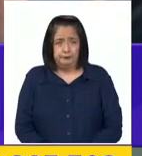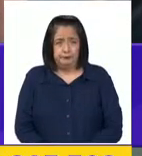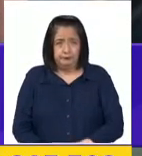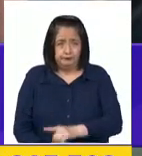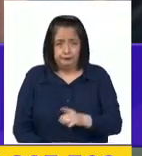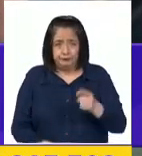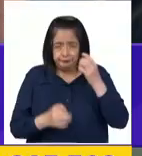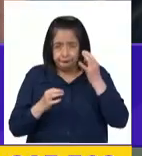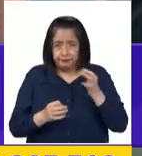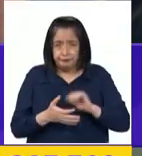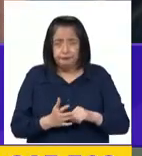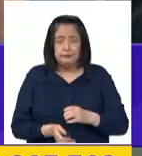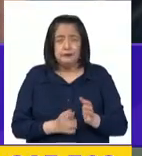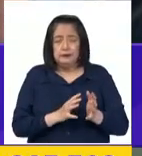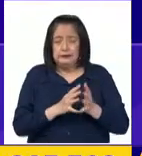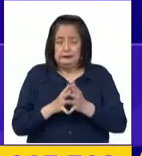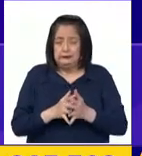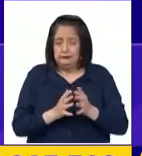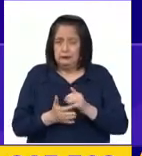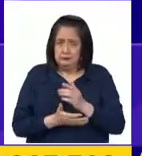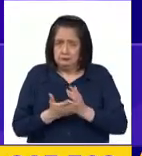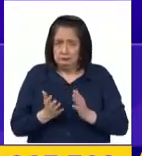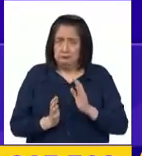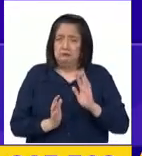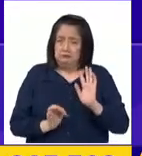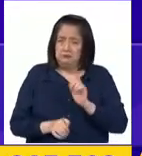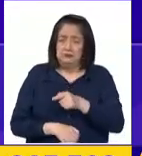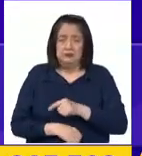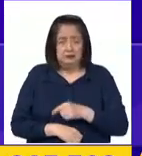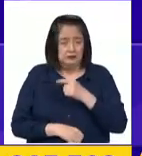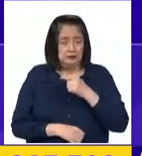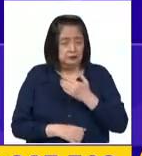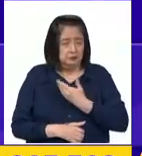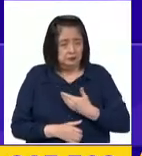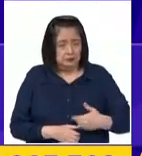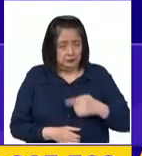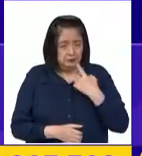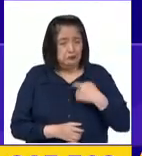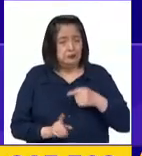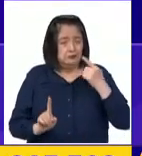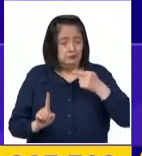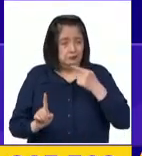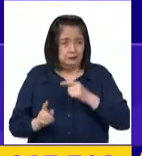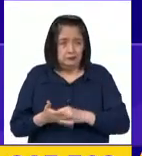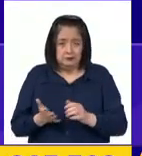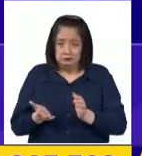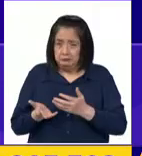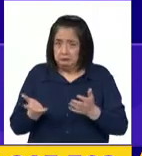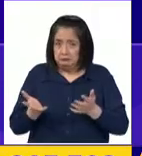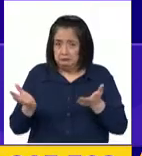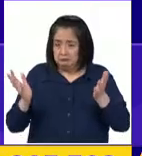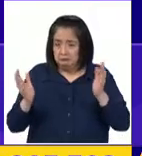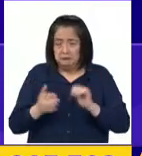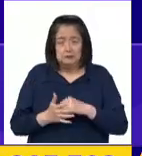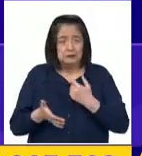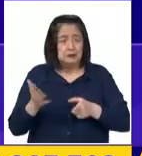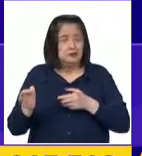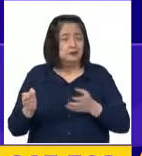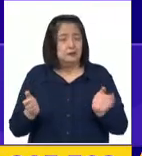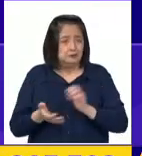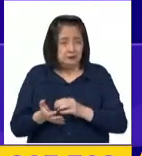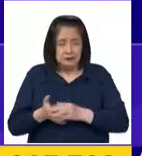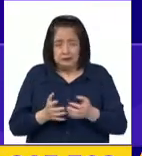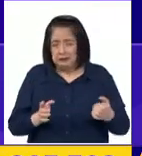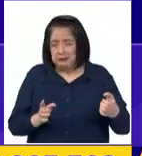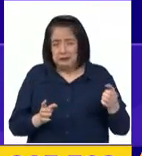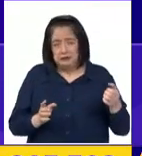Una decisión que para Estados Unidos es parte de la estrategia de Putin para fabricar amenazas inexistentes que justifiquen más